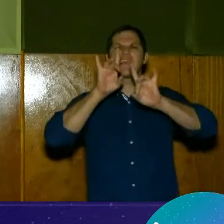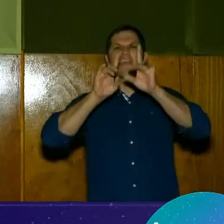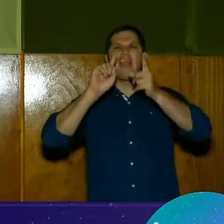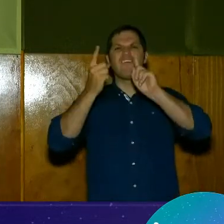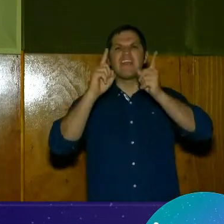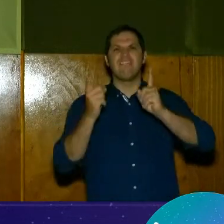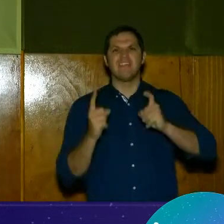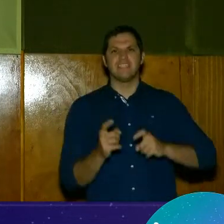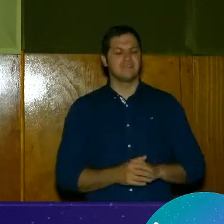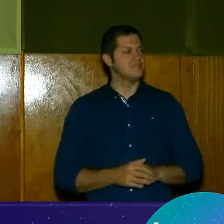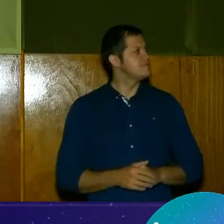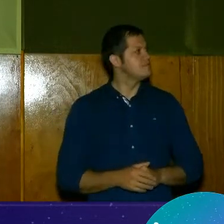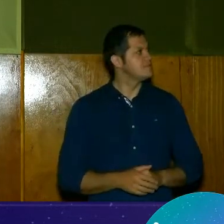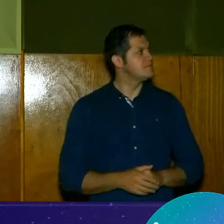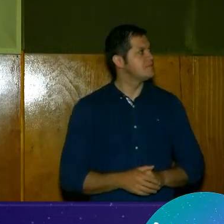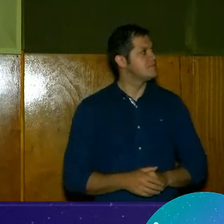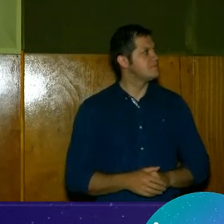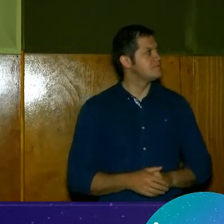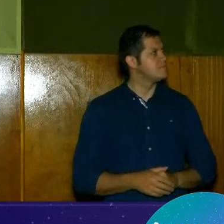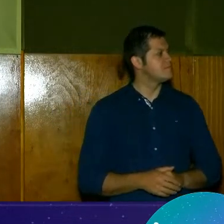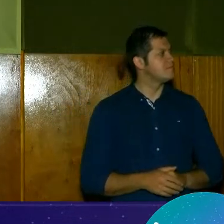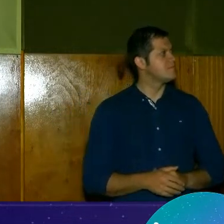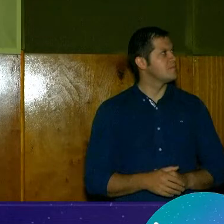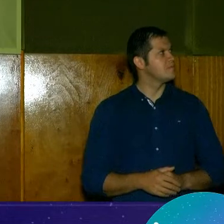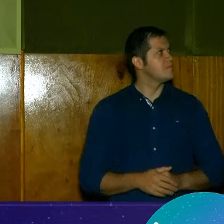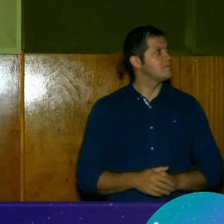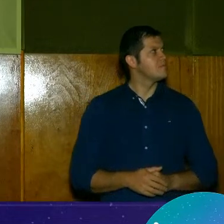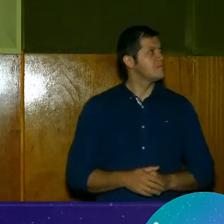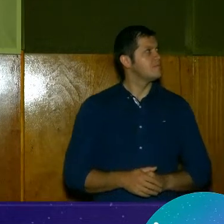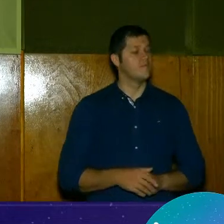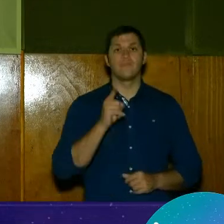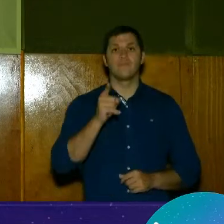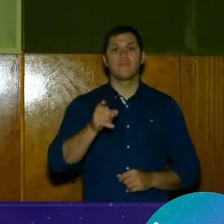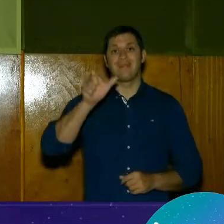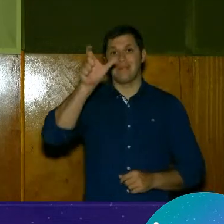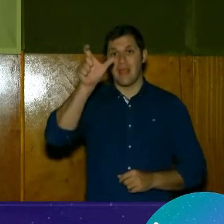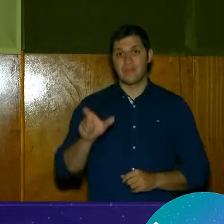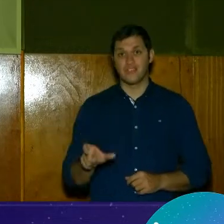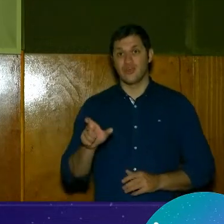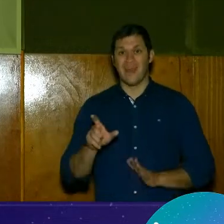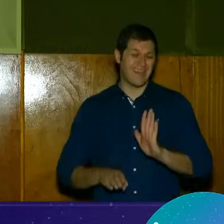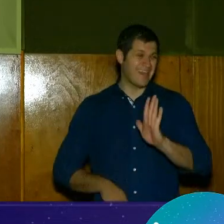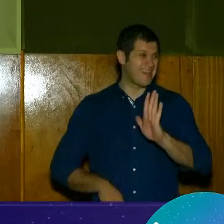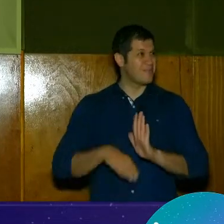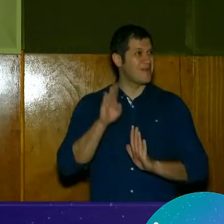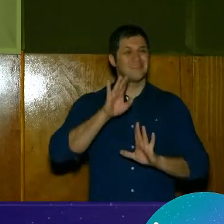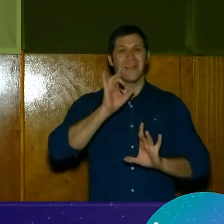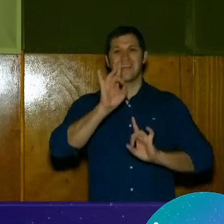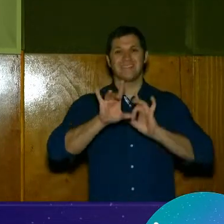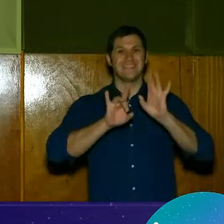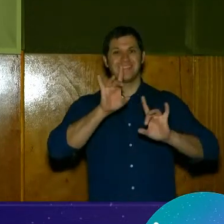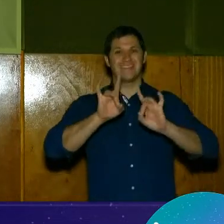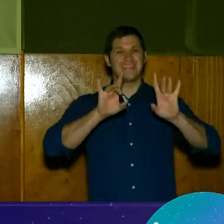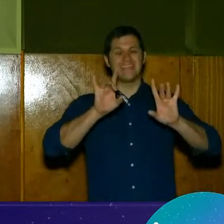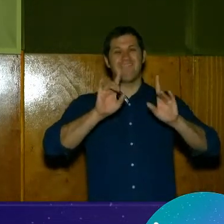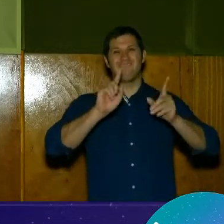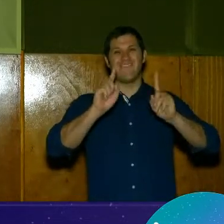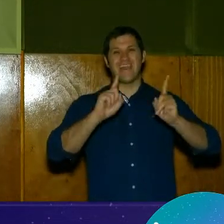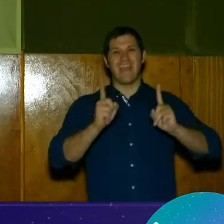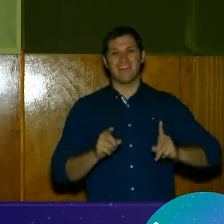veámoslo un poquito más en detalle henrieta también estaba trabajando con estrellas variables de hecho es la